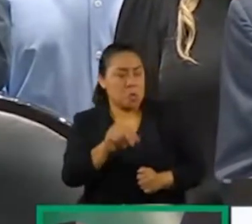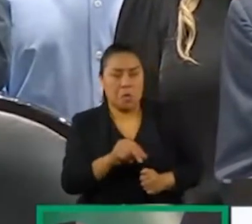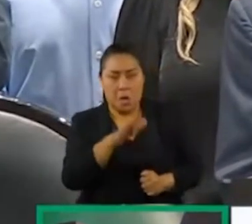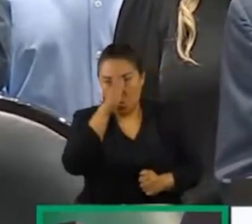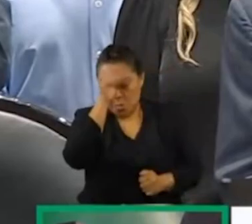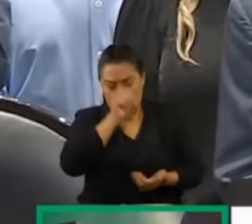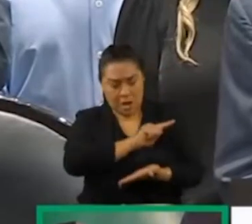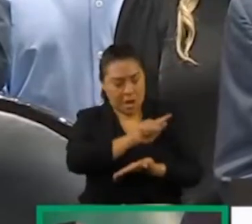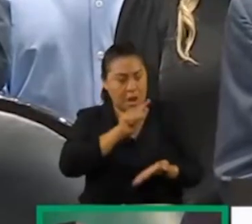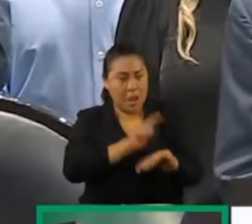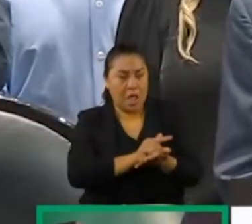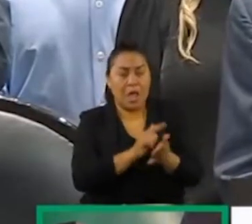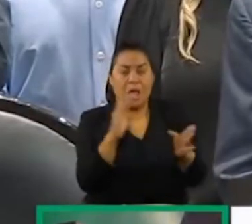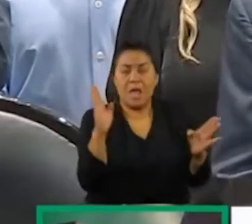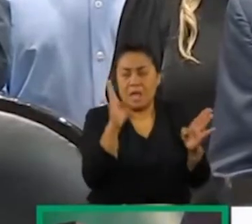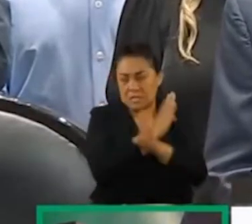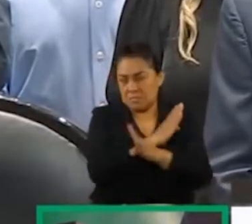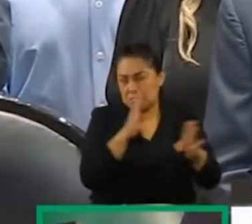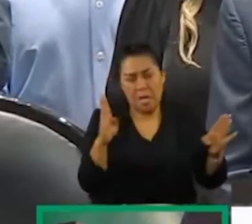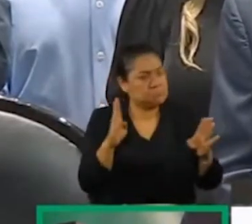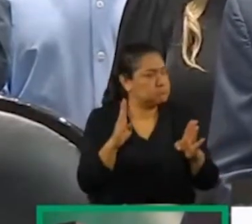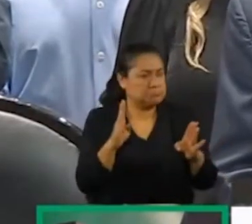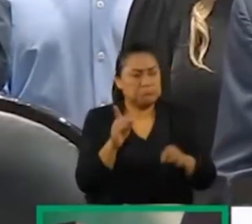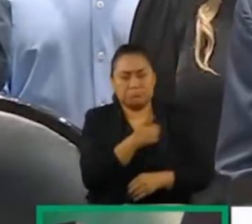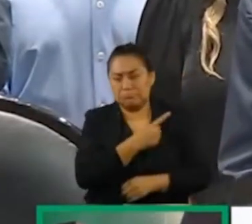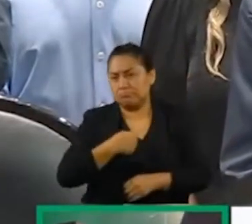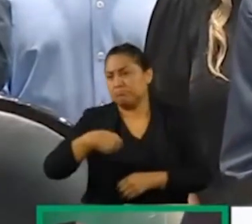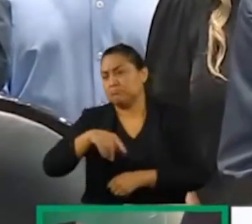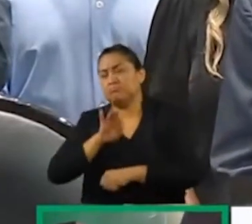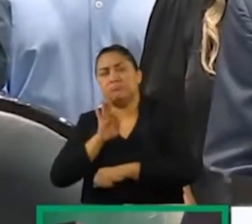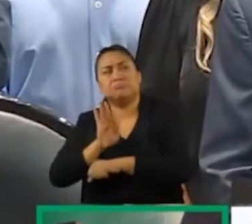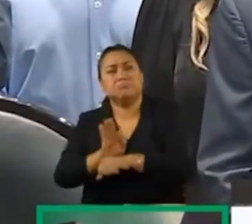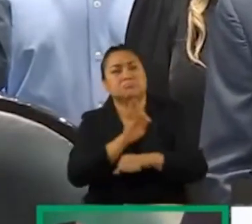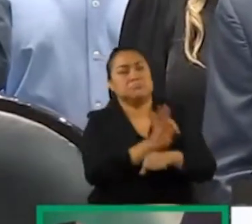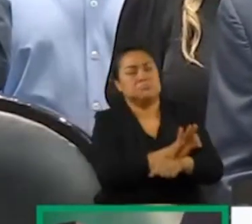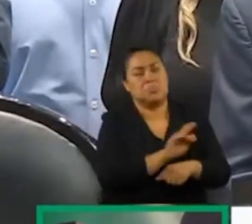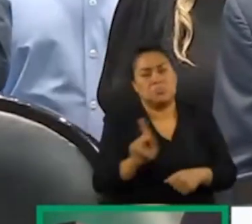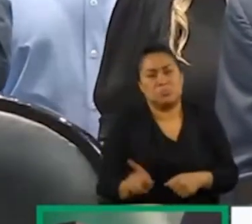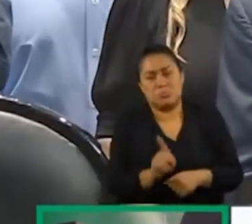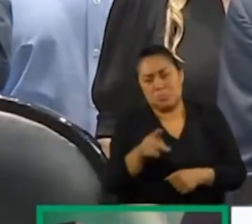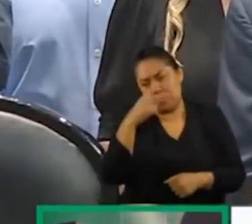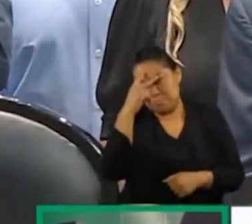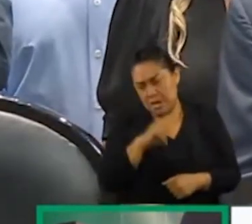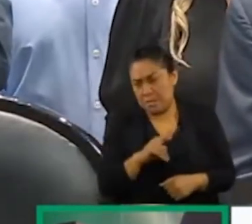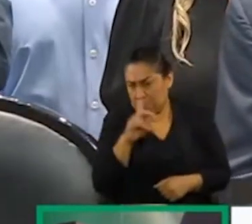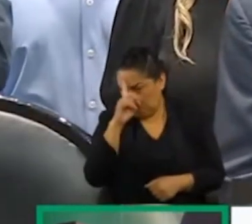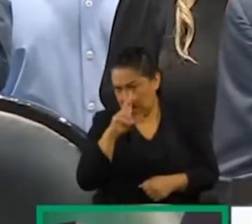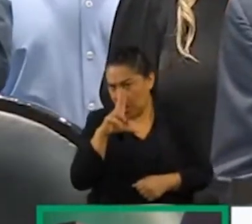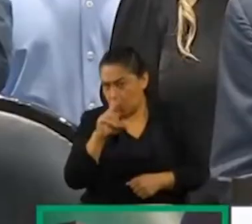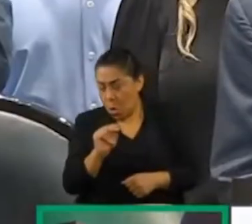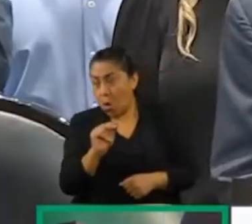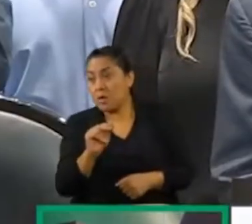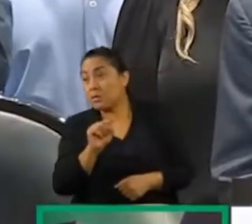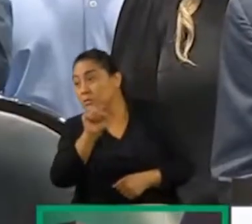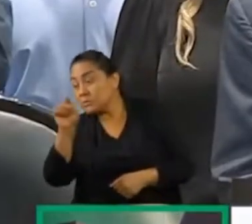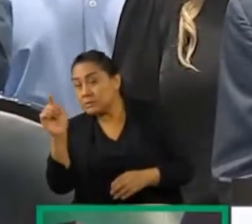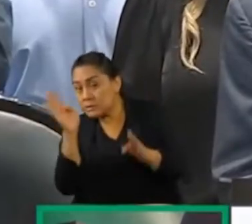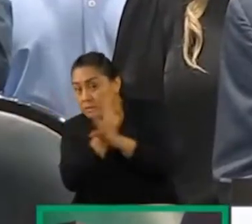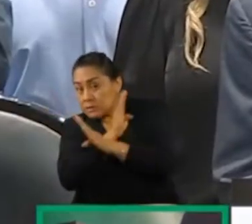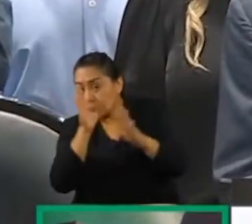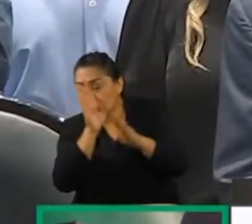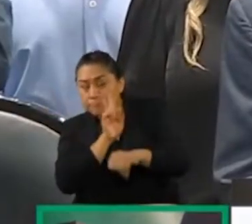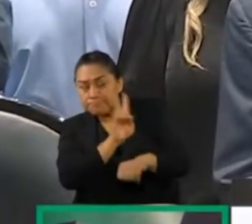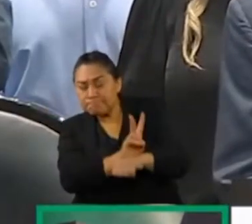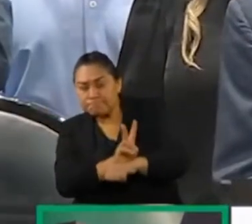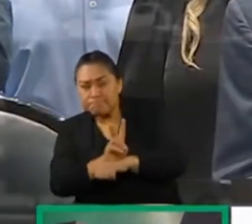espía, porque vamos a defender la integridad de los ciudadanos para que no sean vigilados desde tus teléfonos